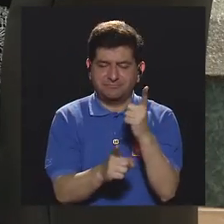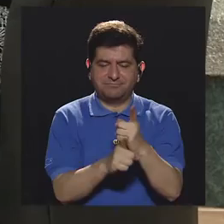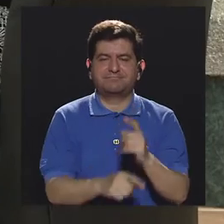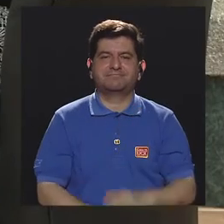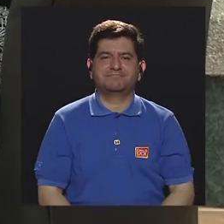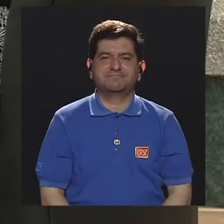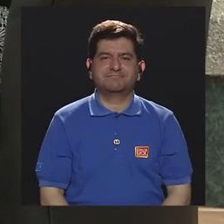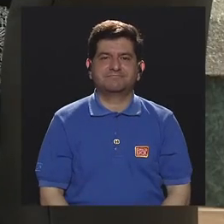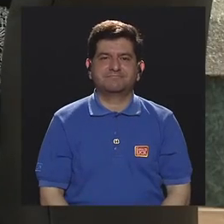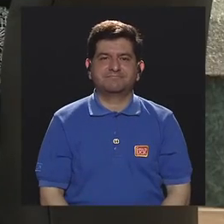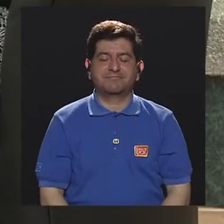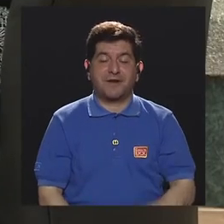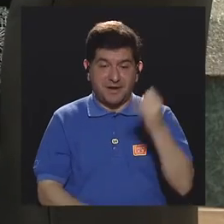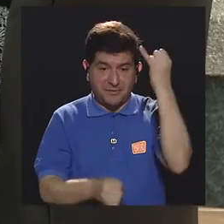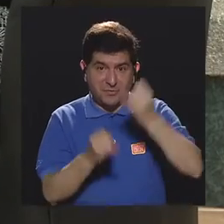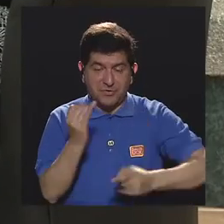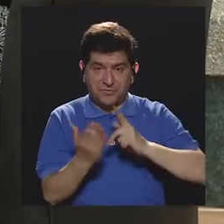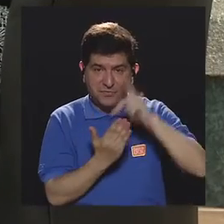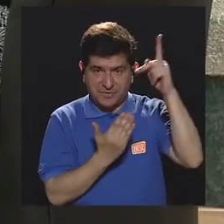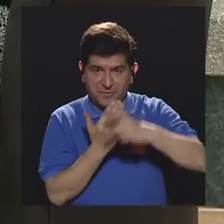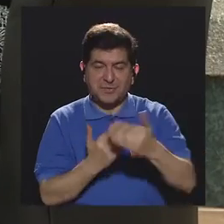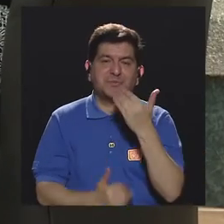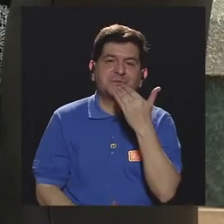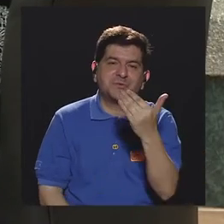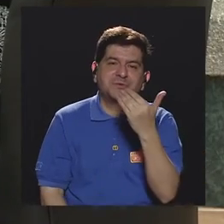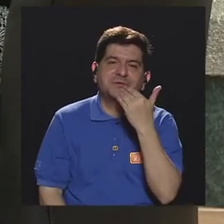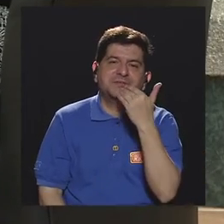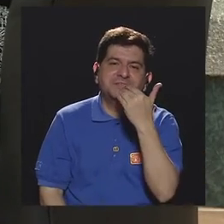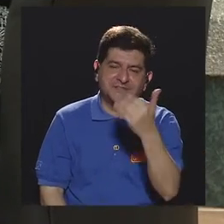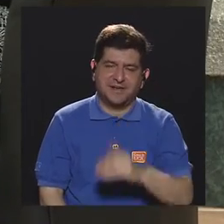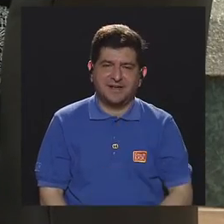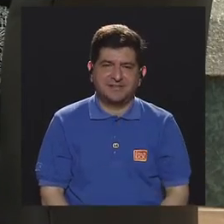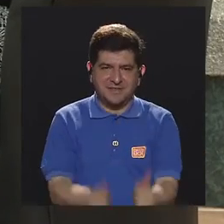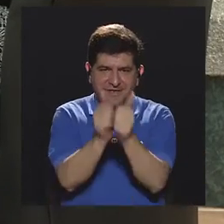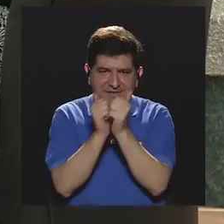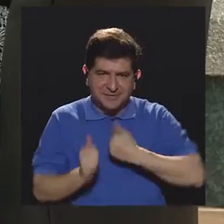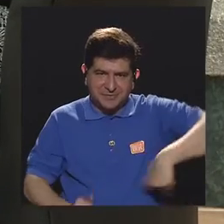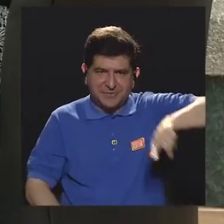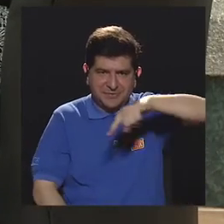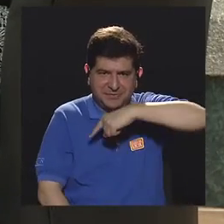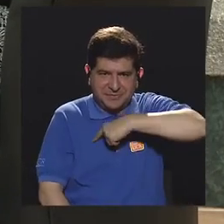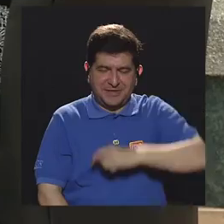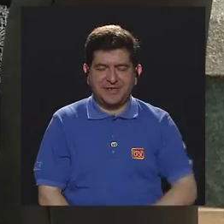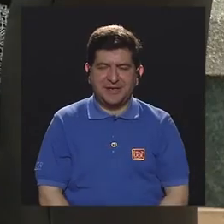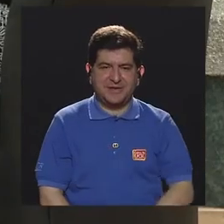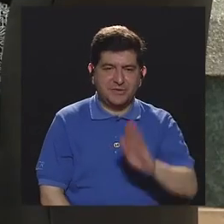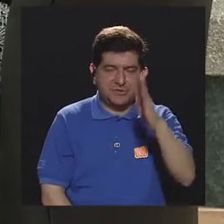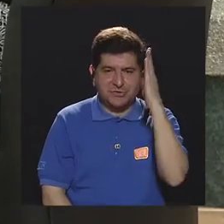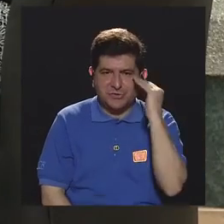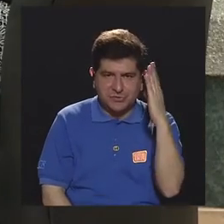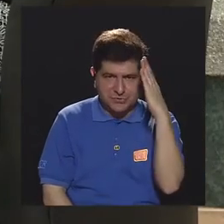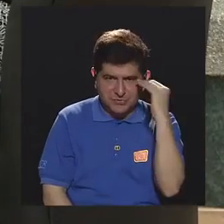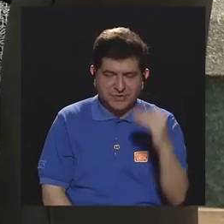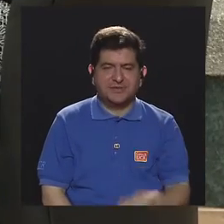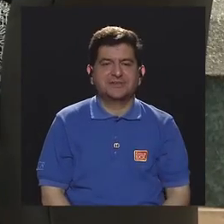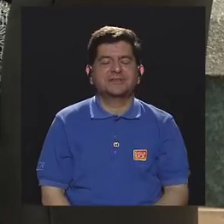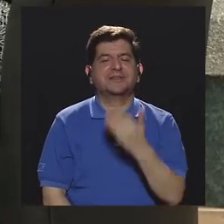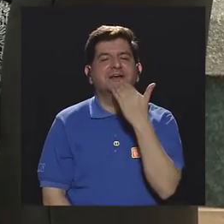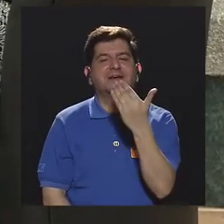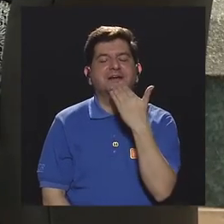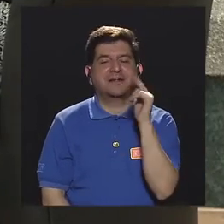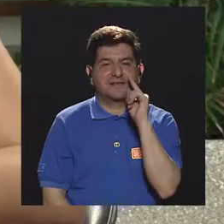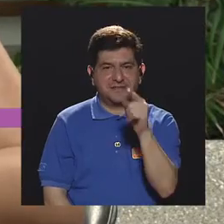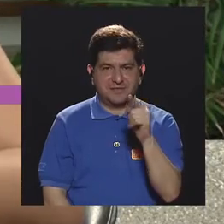tema. Exactamente. Sí. Bueno, hemos llegado al final del programa, agradecerle su compañía y su